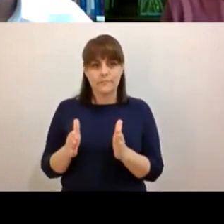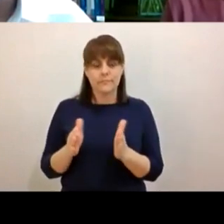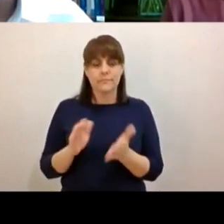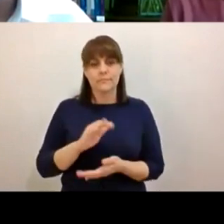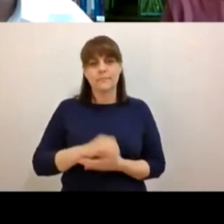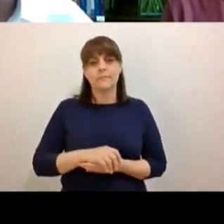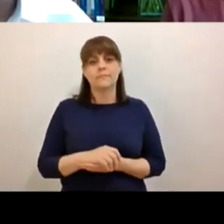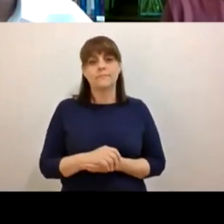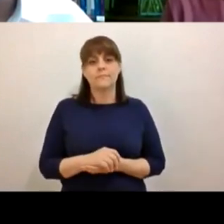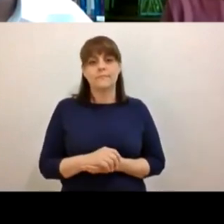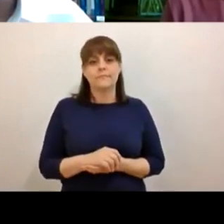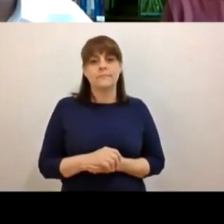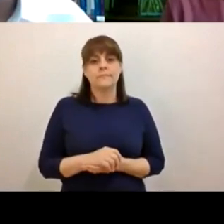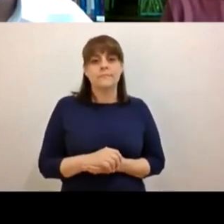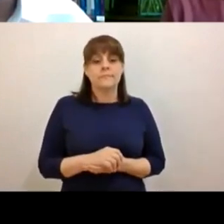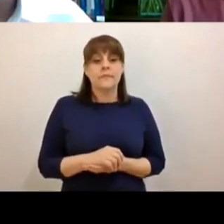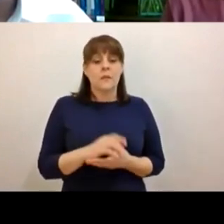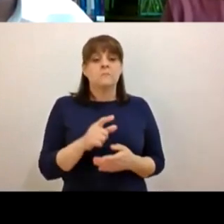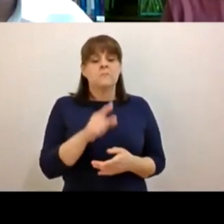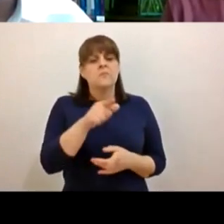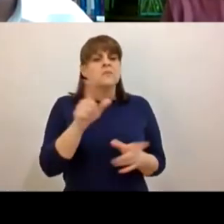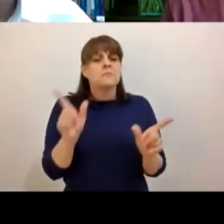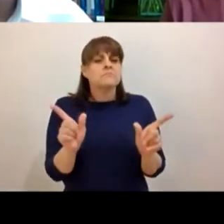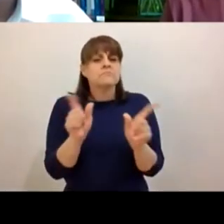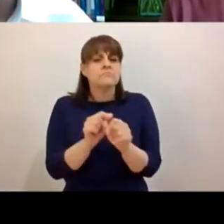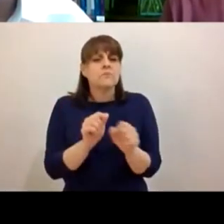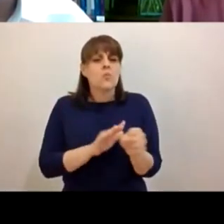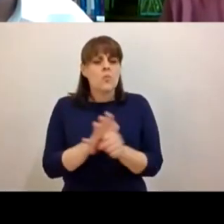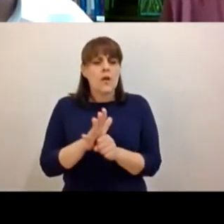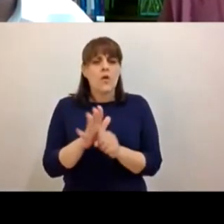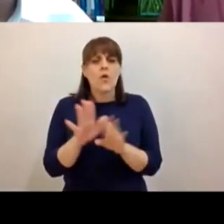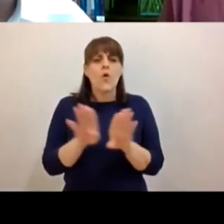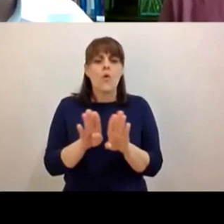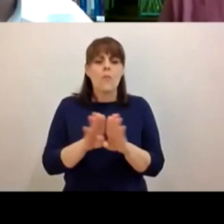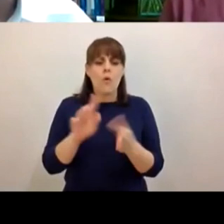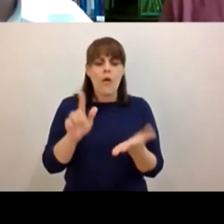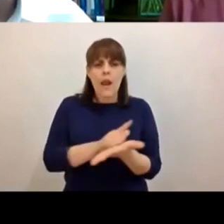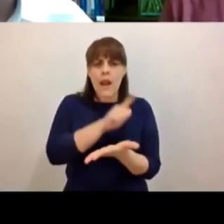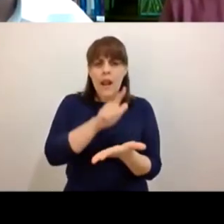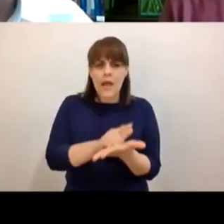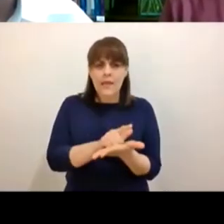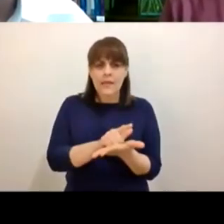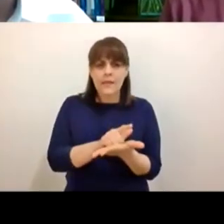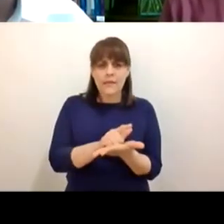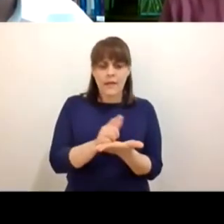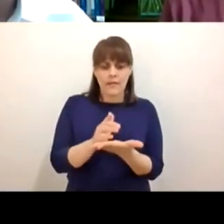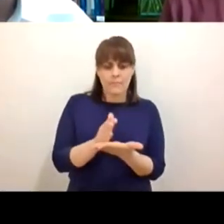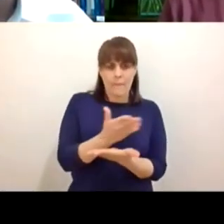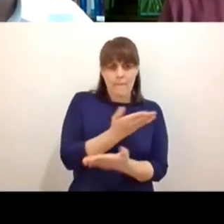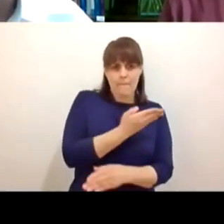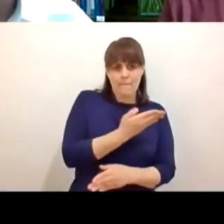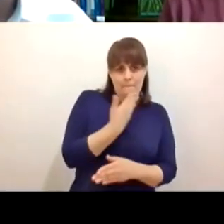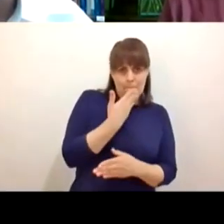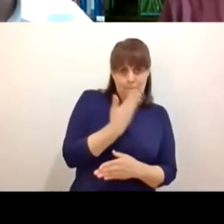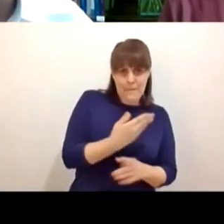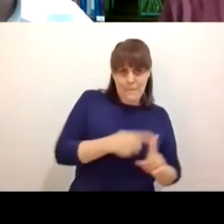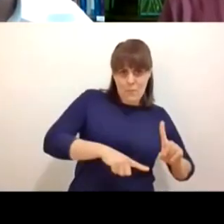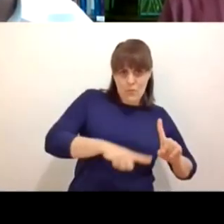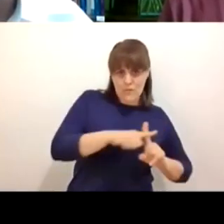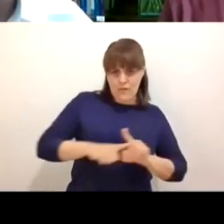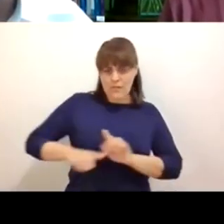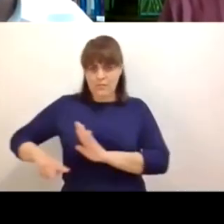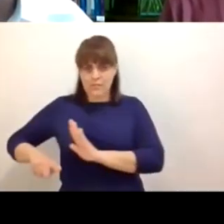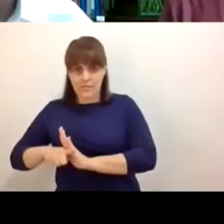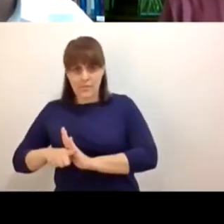en síntesis, habla de la estructura y el andamiaje jurídico y en blanco y negro, pero también de principios y valores y ético